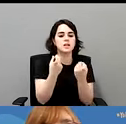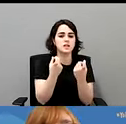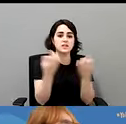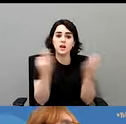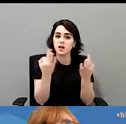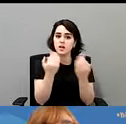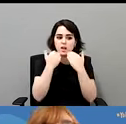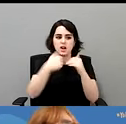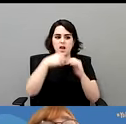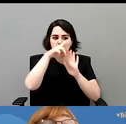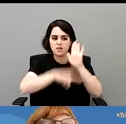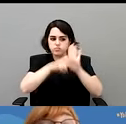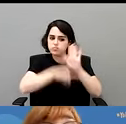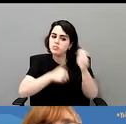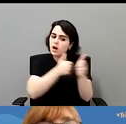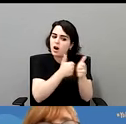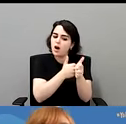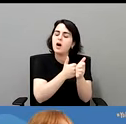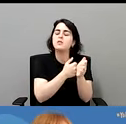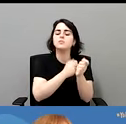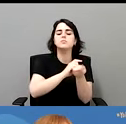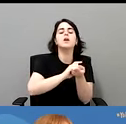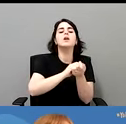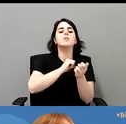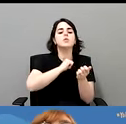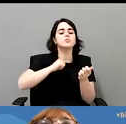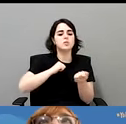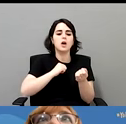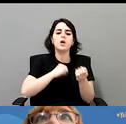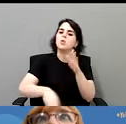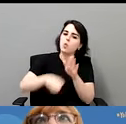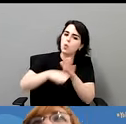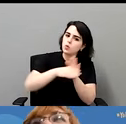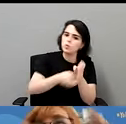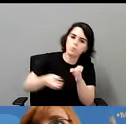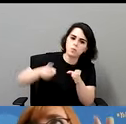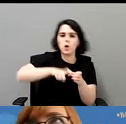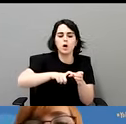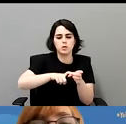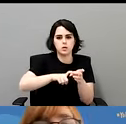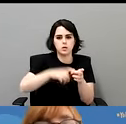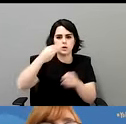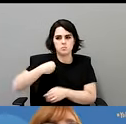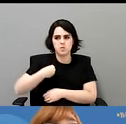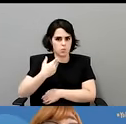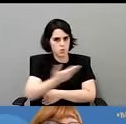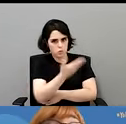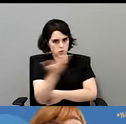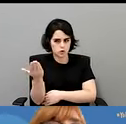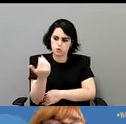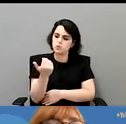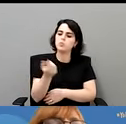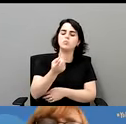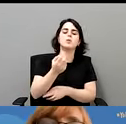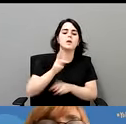que se está haciendo a la asistencia personal, sigáis estando ahí. Para que lo veáis, espero tener la oportunidad de que lo podamos